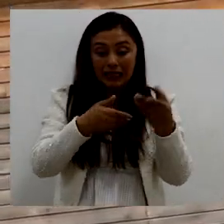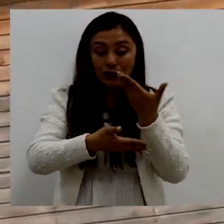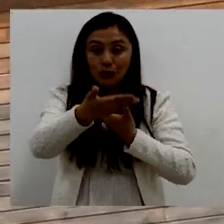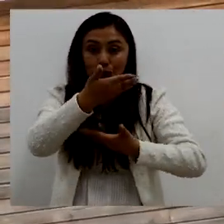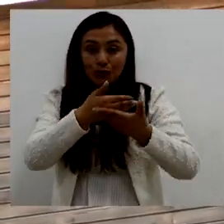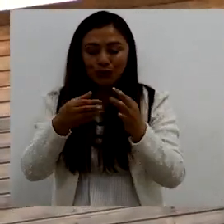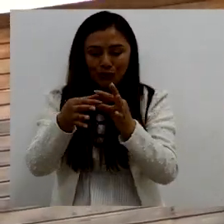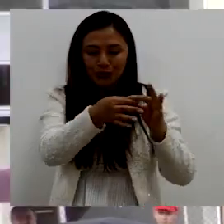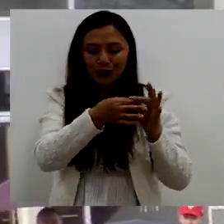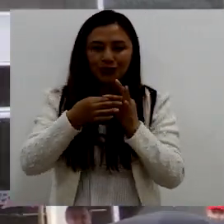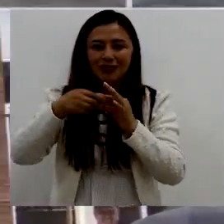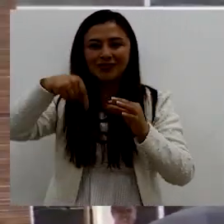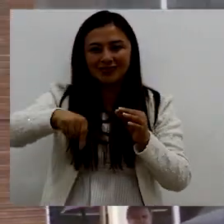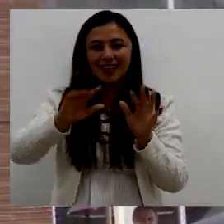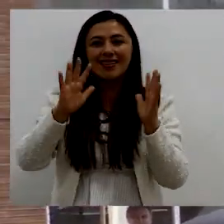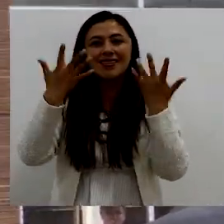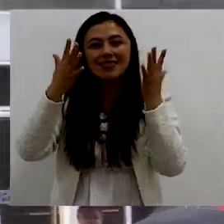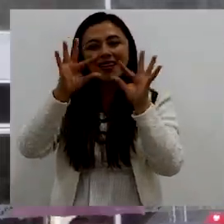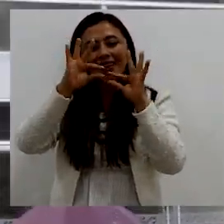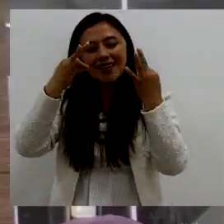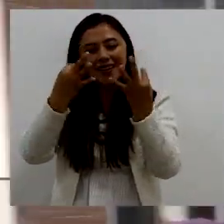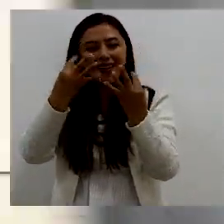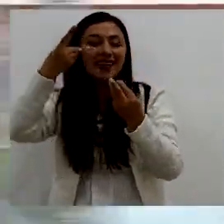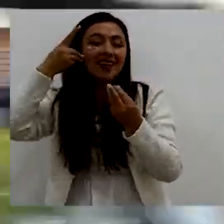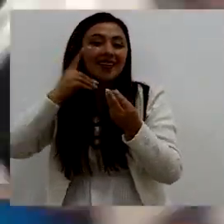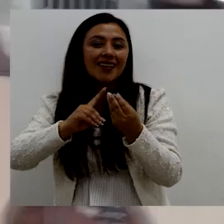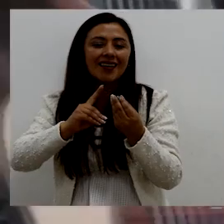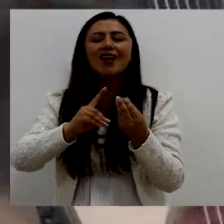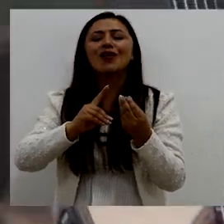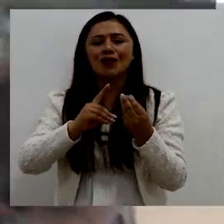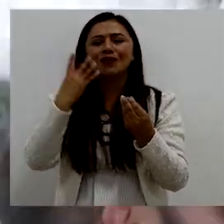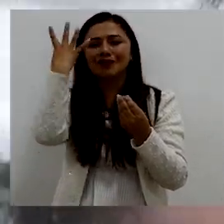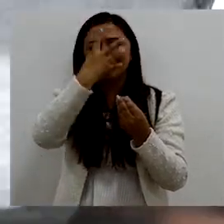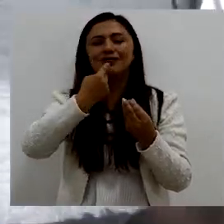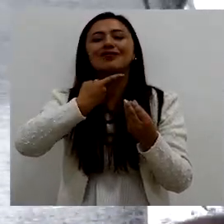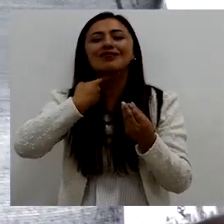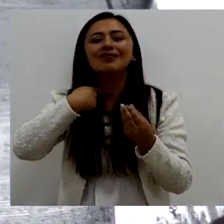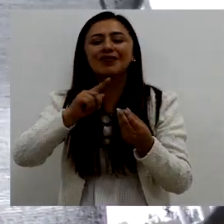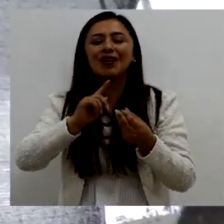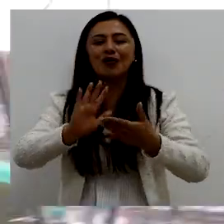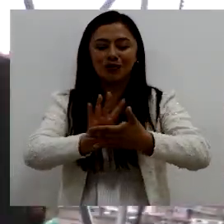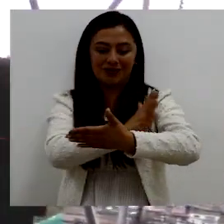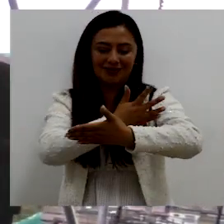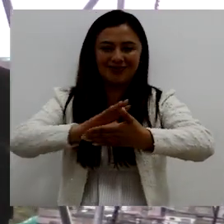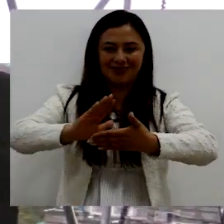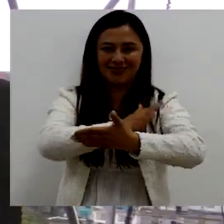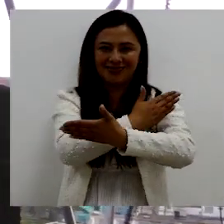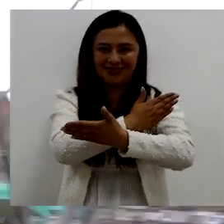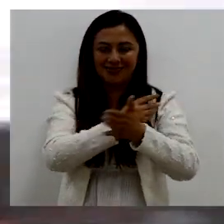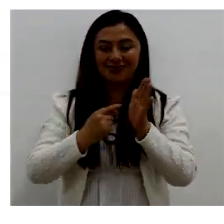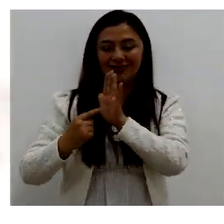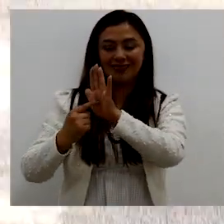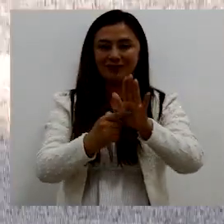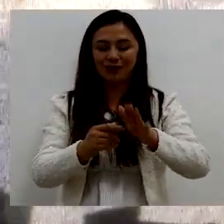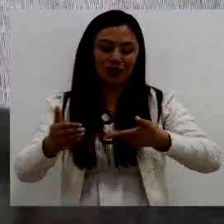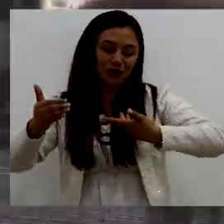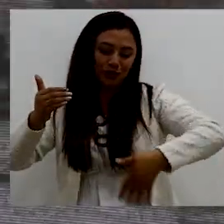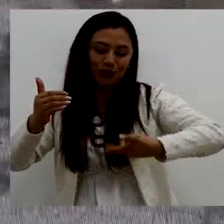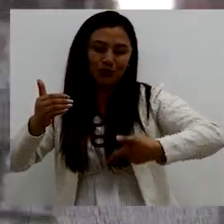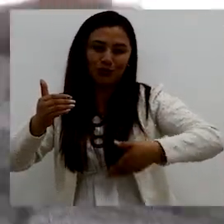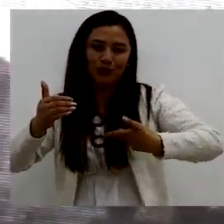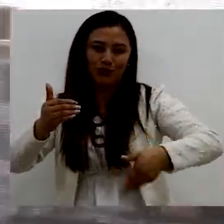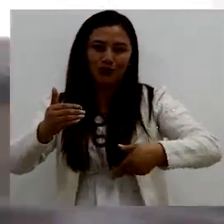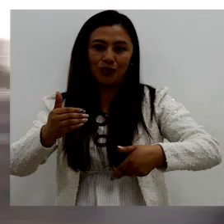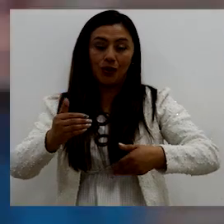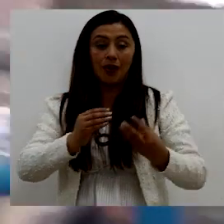yo creo que celebrar este tipo de encuentros tiene como una mística muy especial para lo que es nuestra música y lo que hemos pretendido